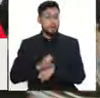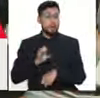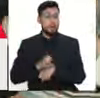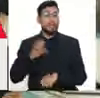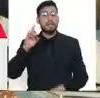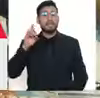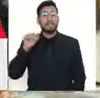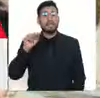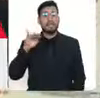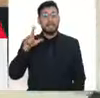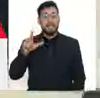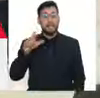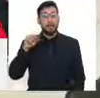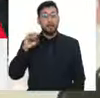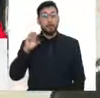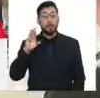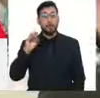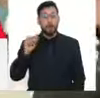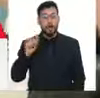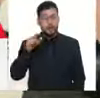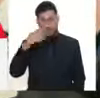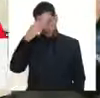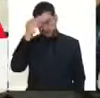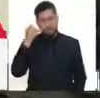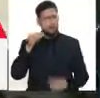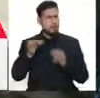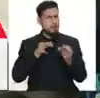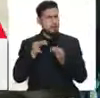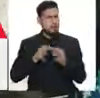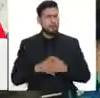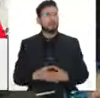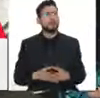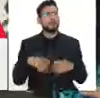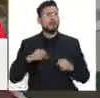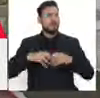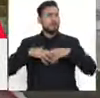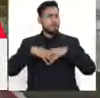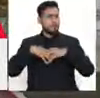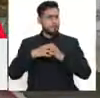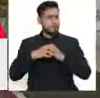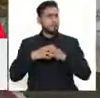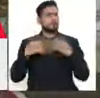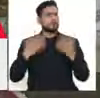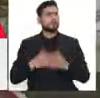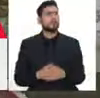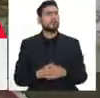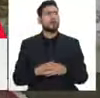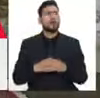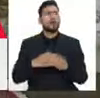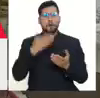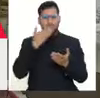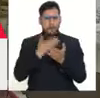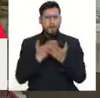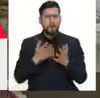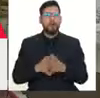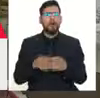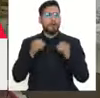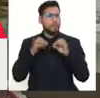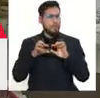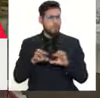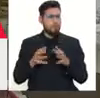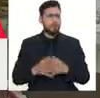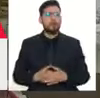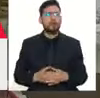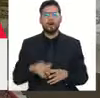Daniel Noboa, donde daba a conocer que su compromiso es fortalecer las capacidades para dar